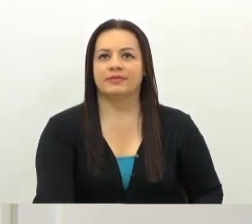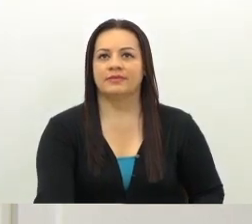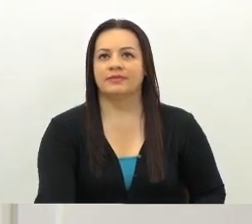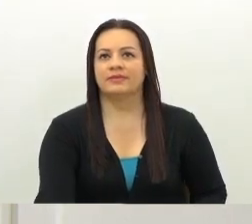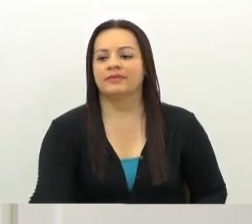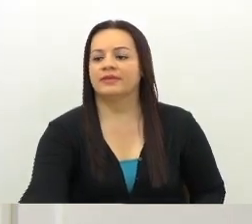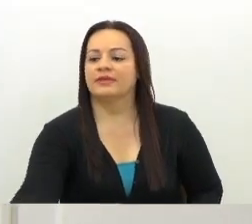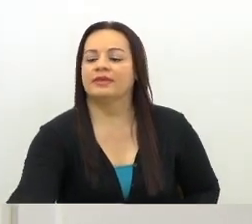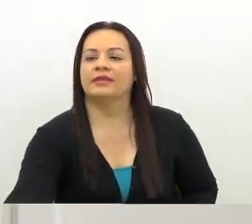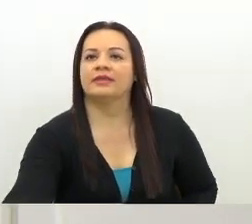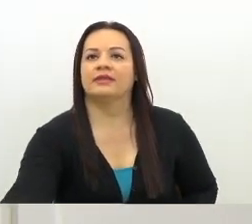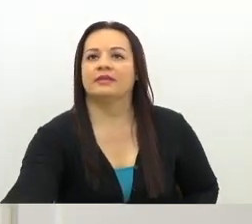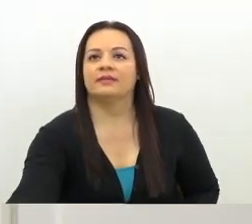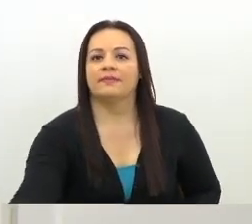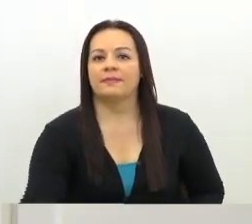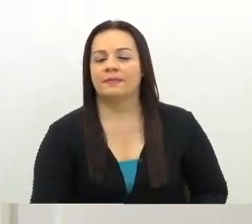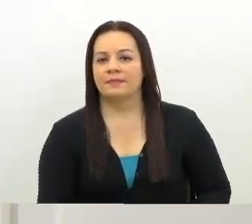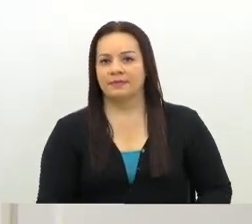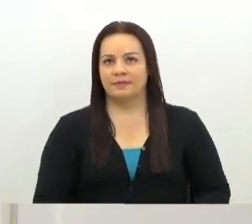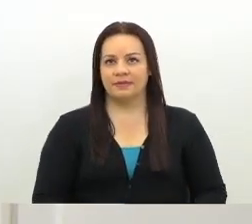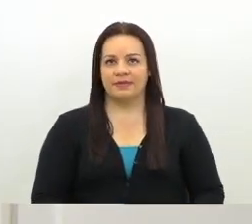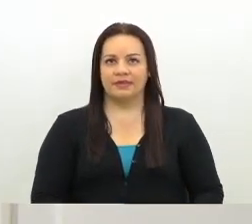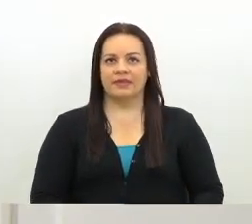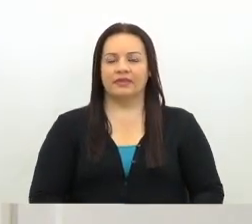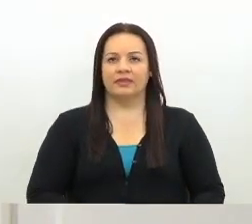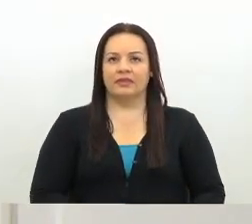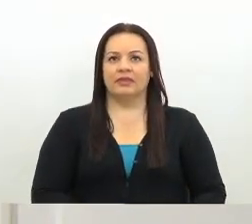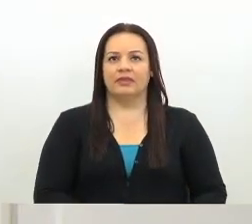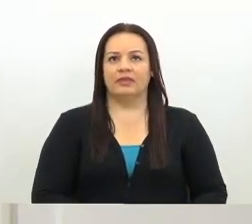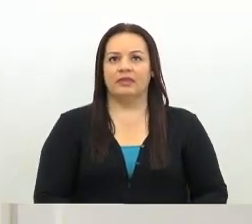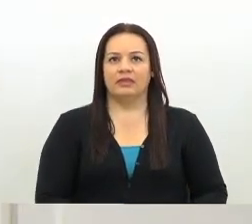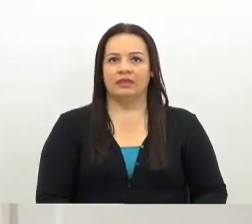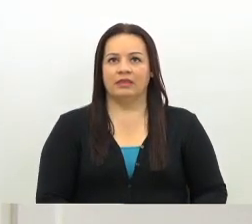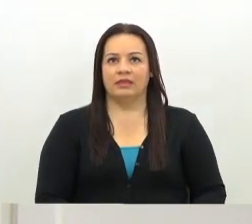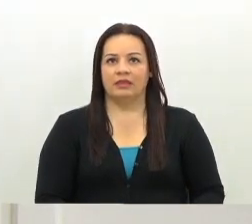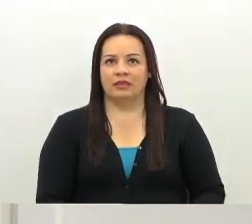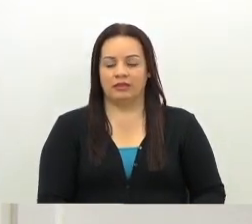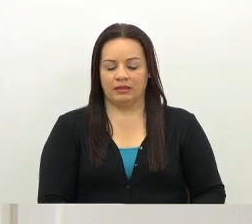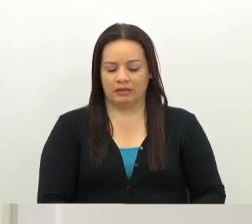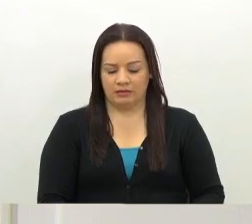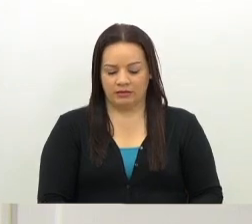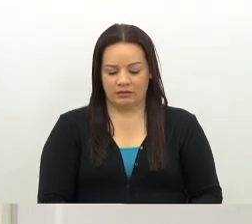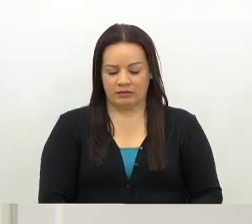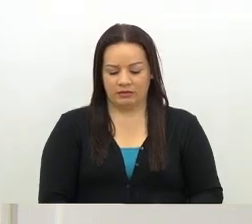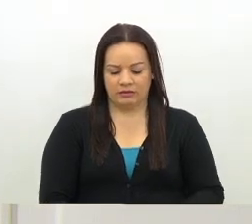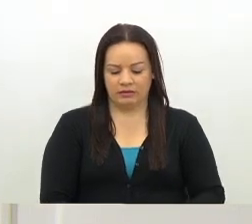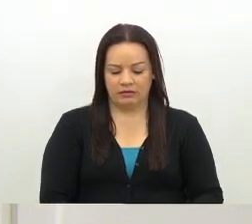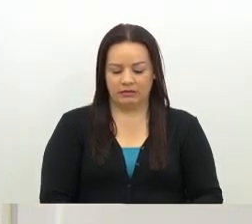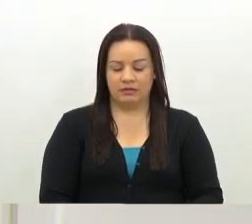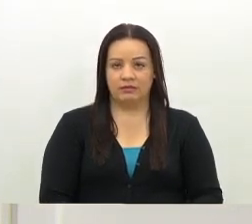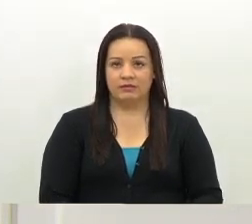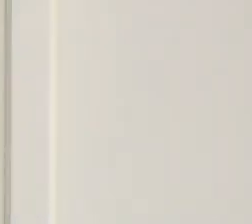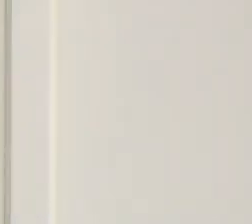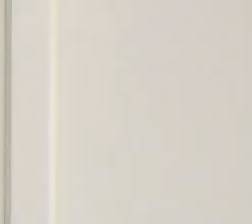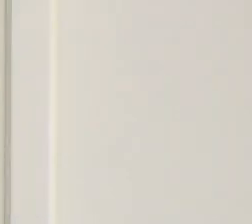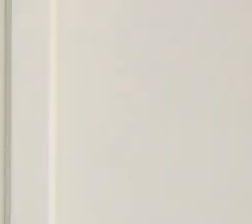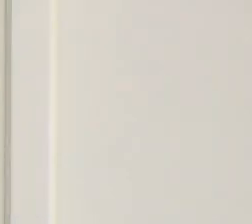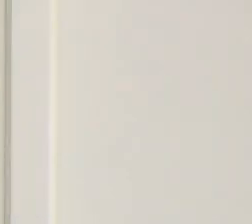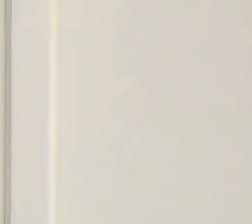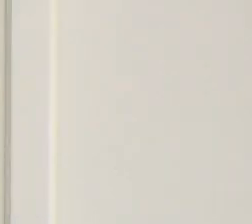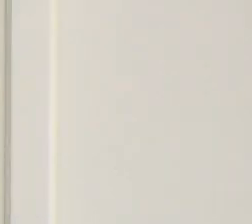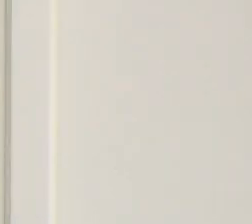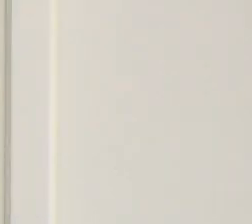Votaré afirmativamente para esto es mi intervención de hoy, pero sobre todo para